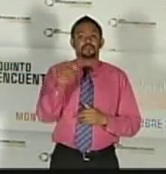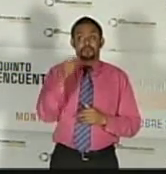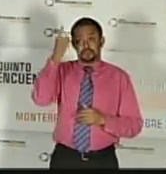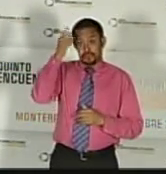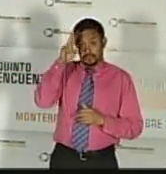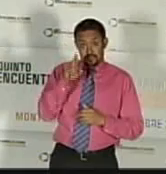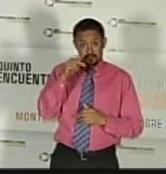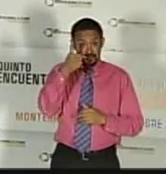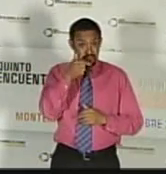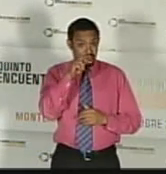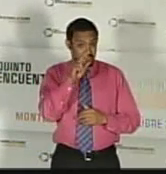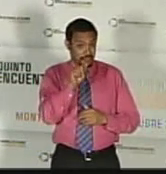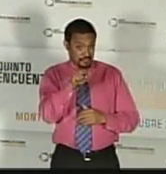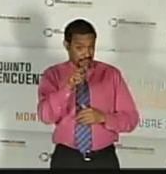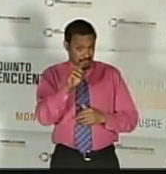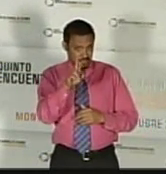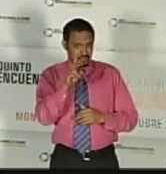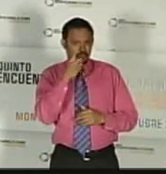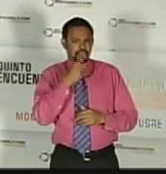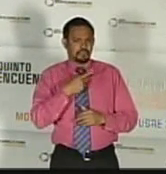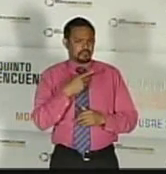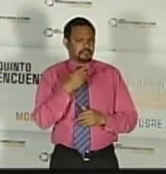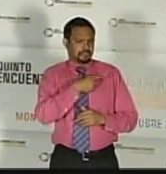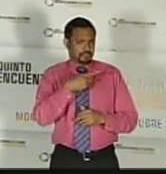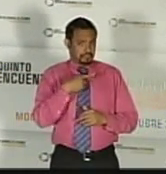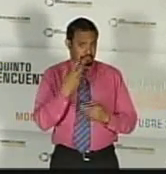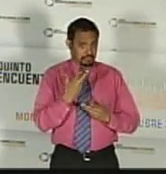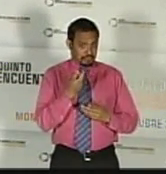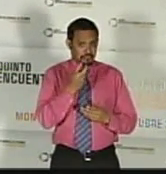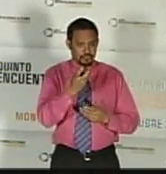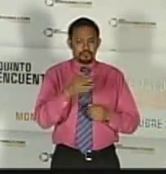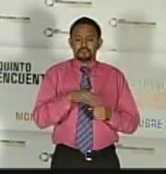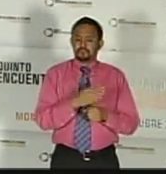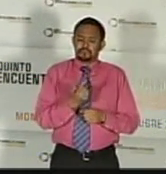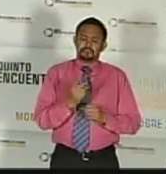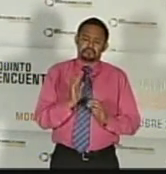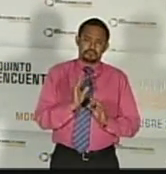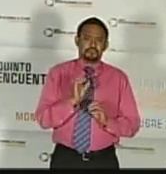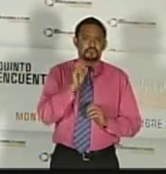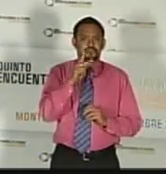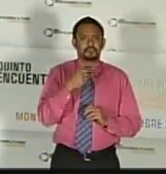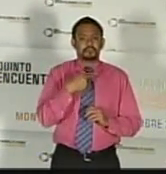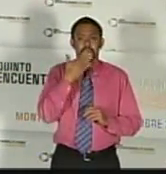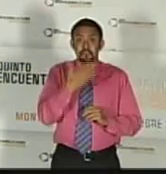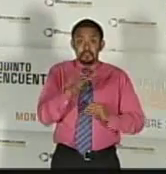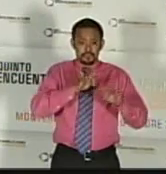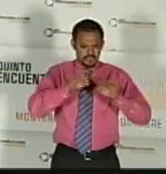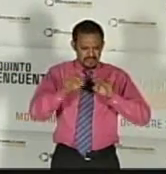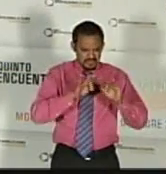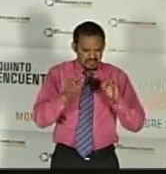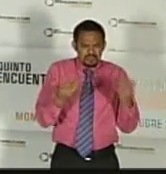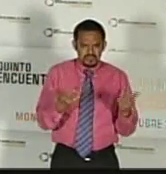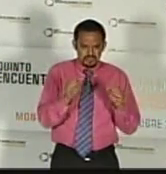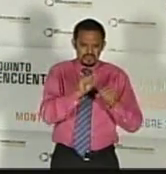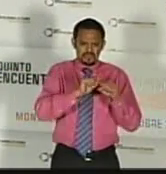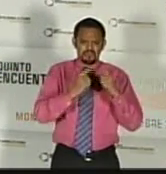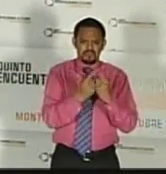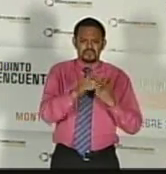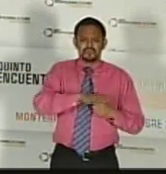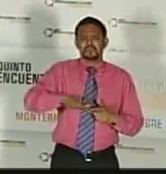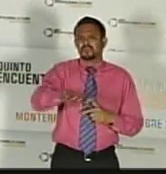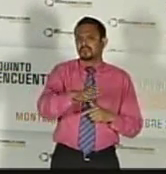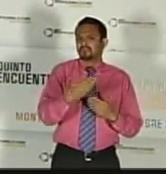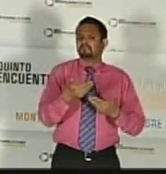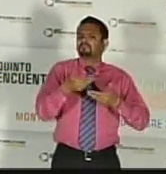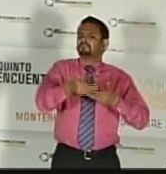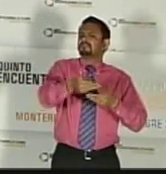Gardner quisiera good, escuchar esto, porque work, where is the lo bueno, la buena, el buen trabajo, where ¿hacia dónde va la sociedad? ¿A dónde